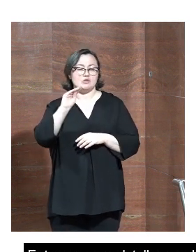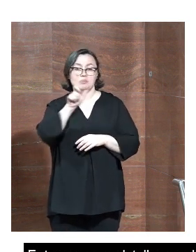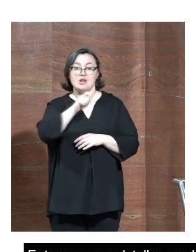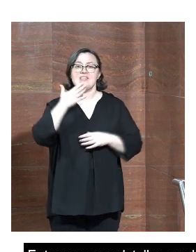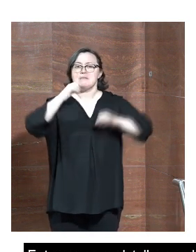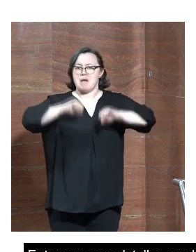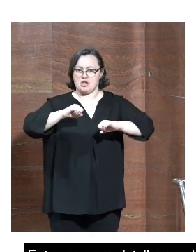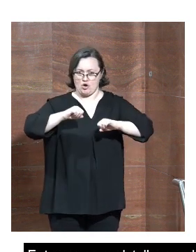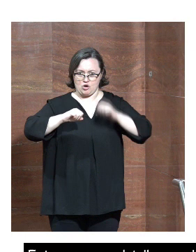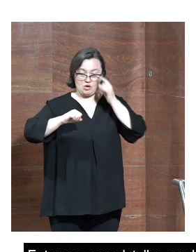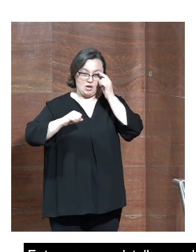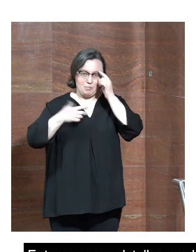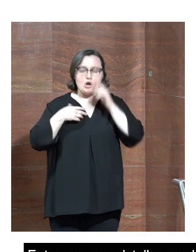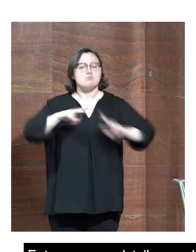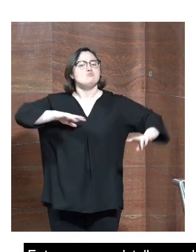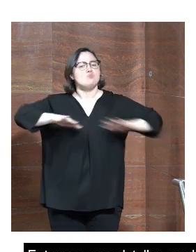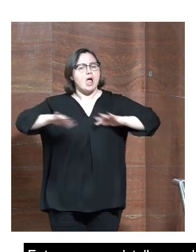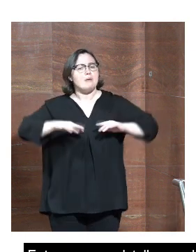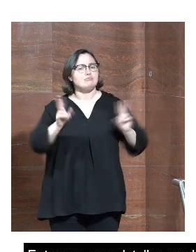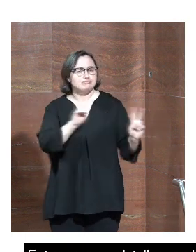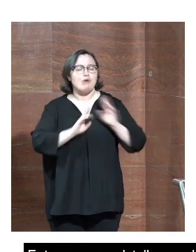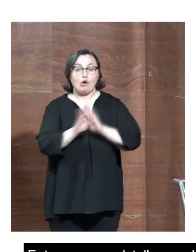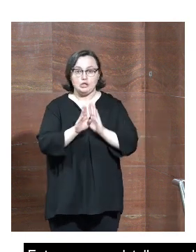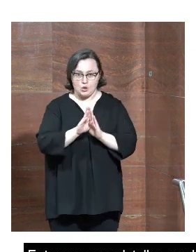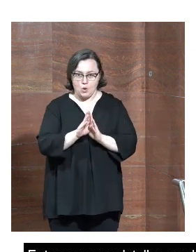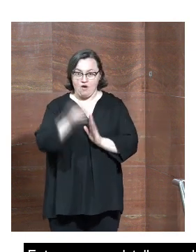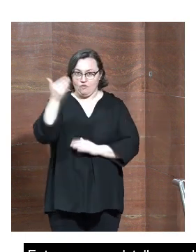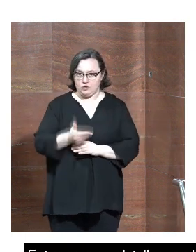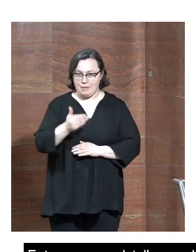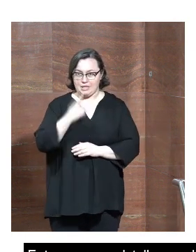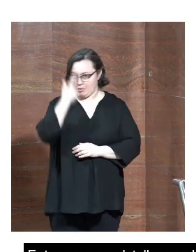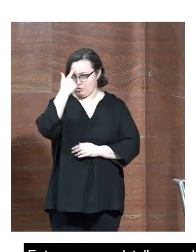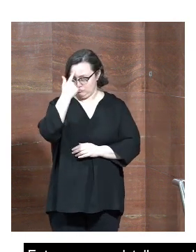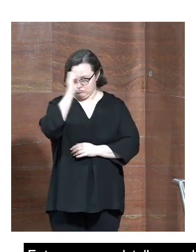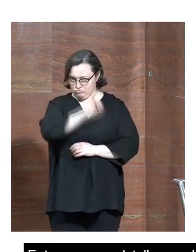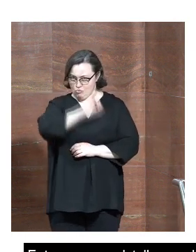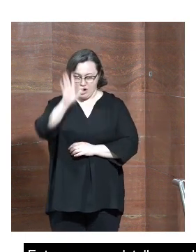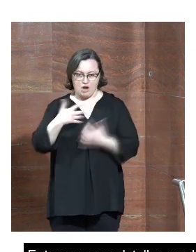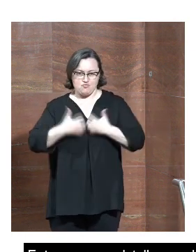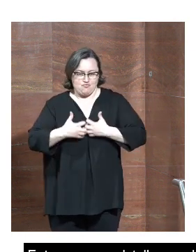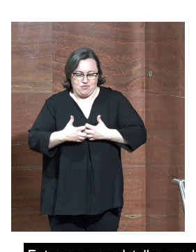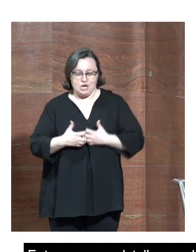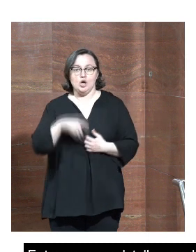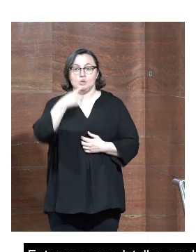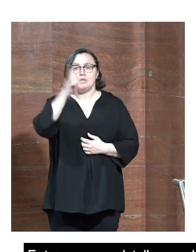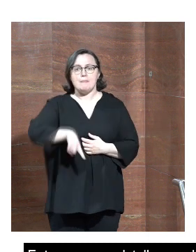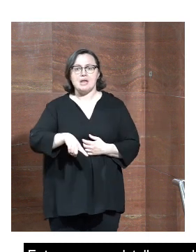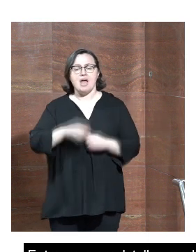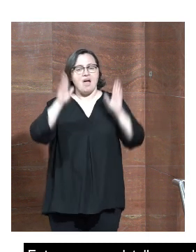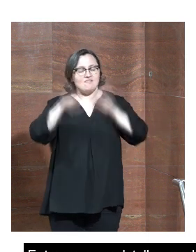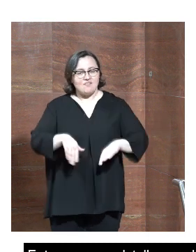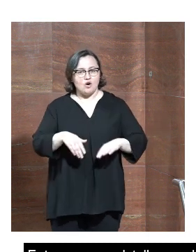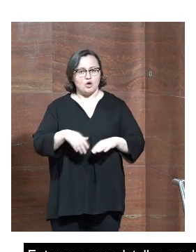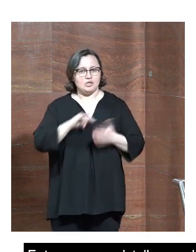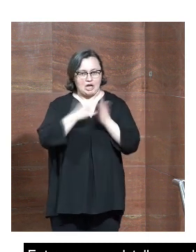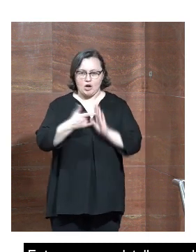persona mayor, pero proactiva, es fundamental y con las ideas tan claras que tienes. Yo creo que tú también estás a favor, claramente,